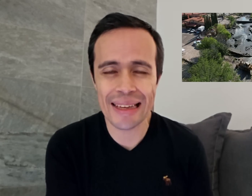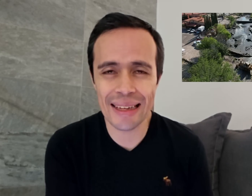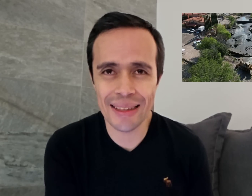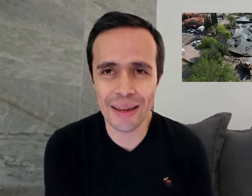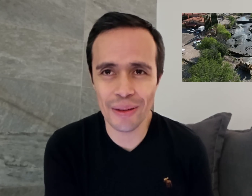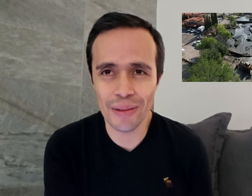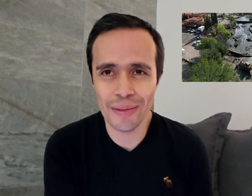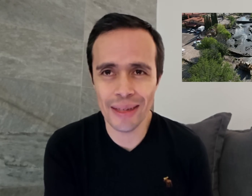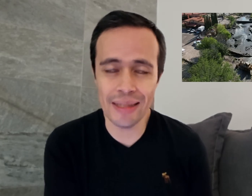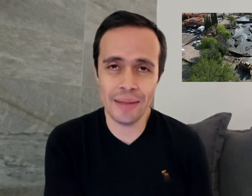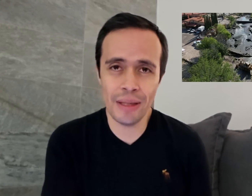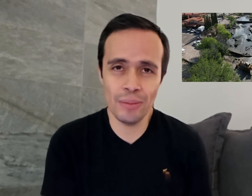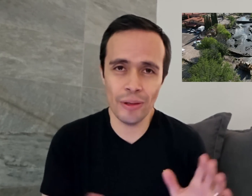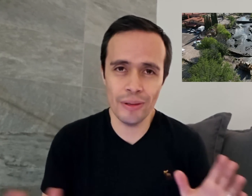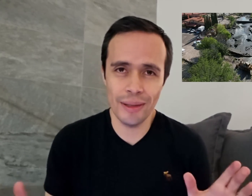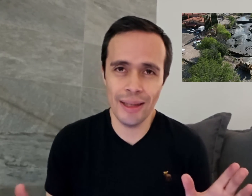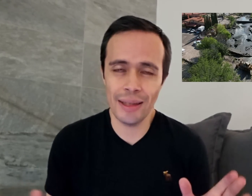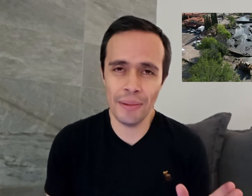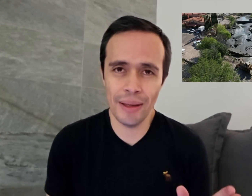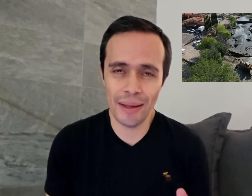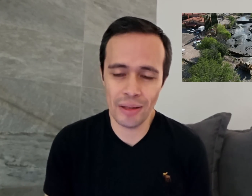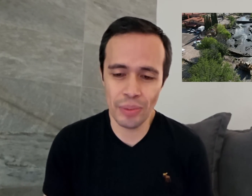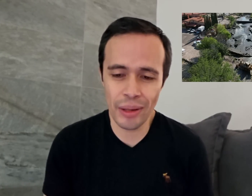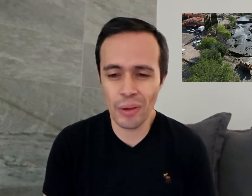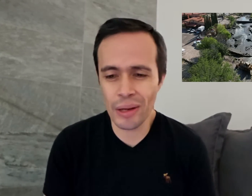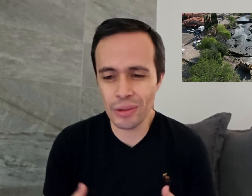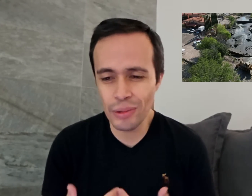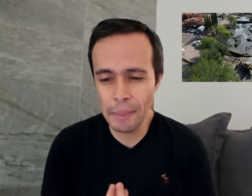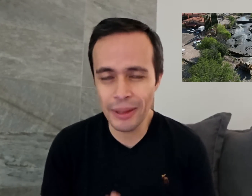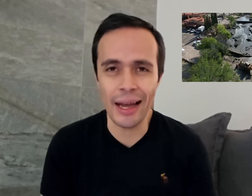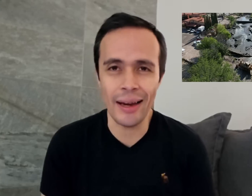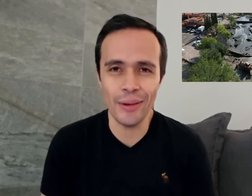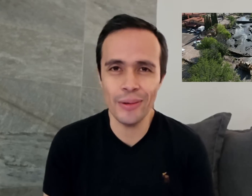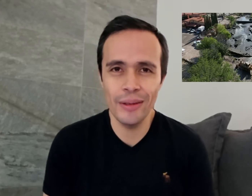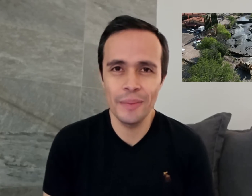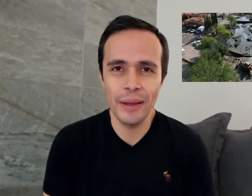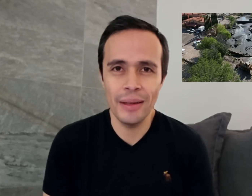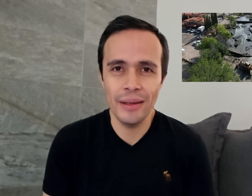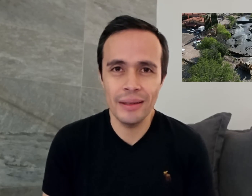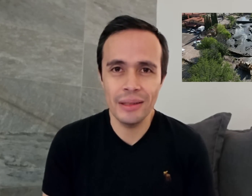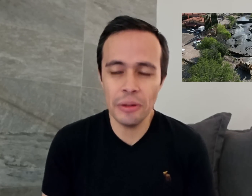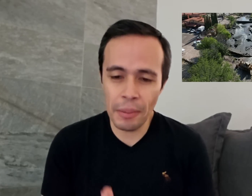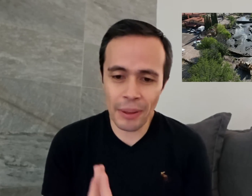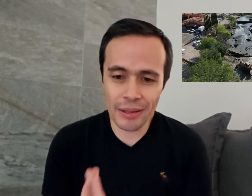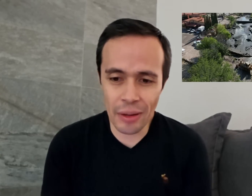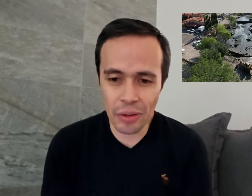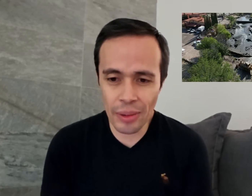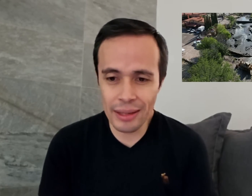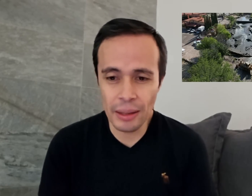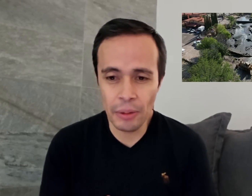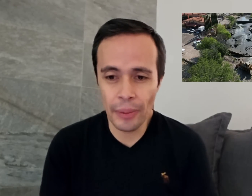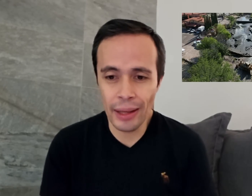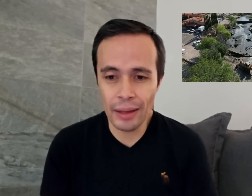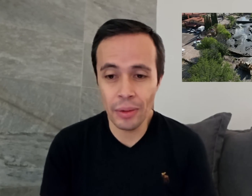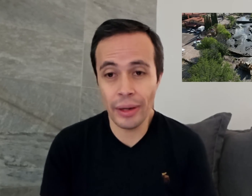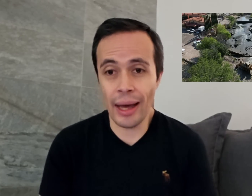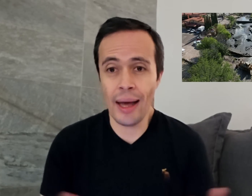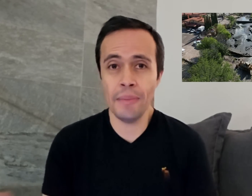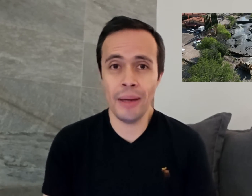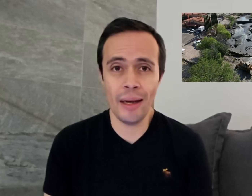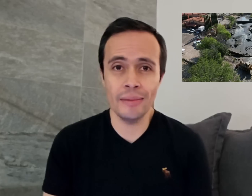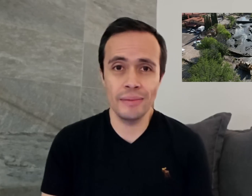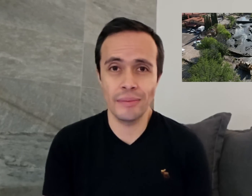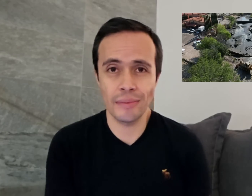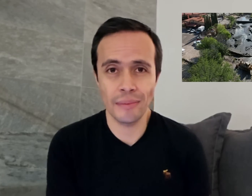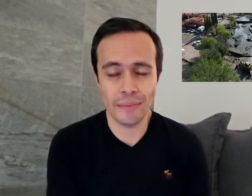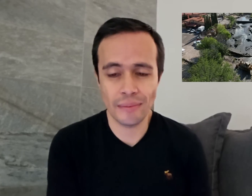Qué escándalo, ¿no? En sí mismo, el tema del rancho, porque no es un empresario. Si un empresario tuviera esta propiedad, uno diría,